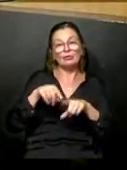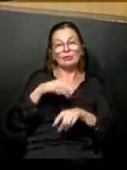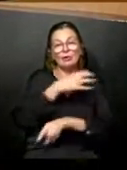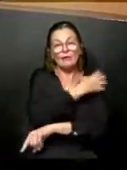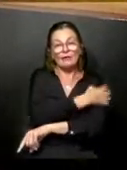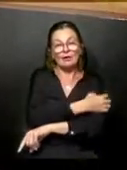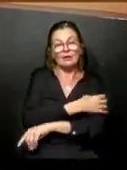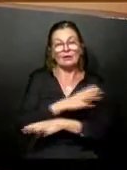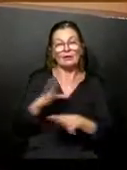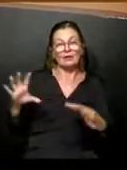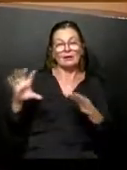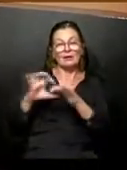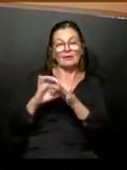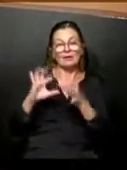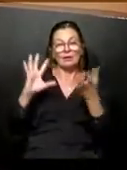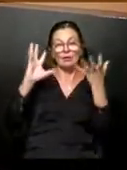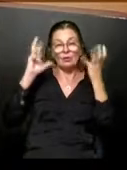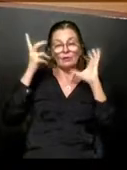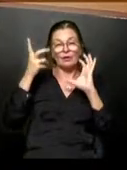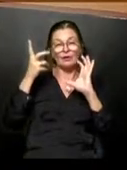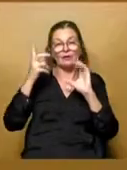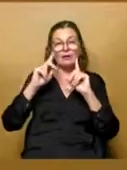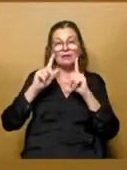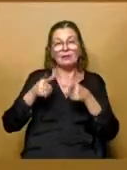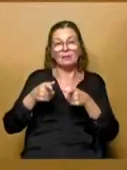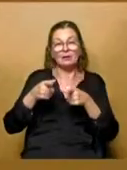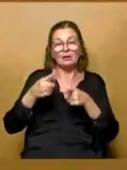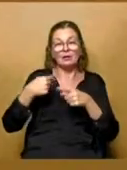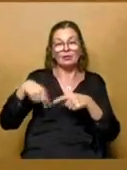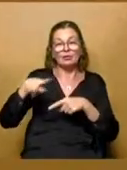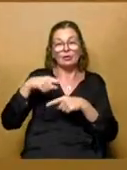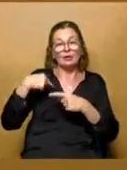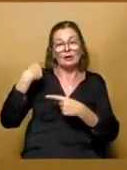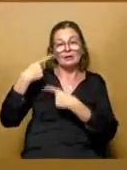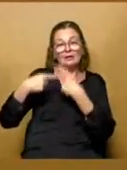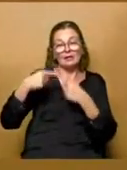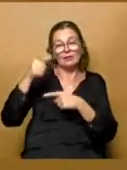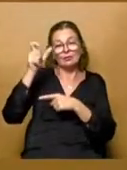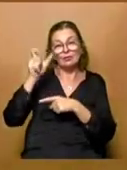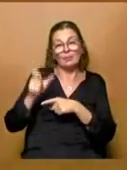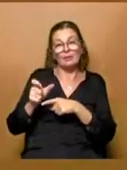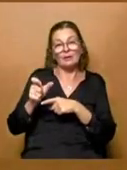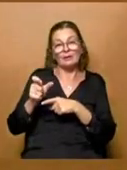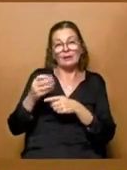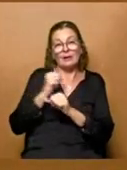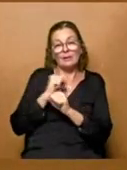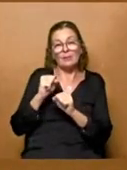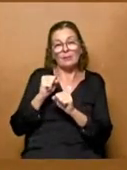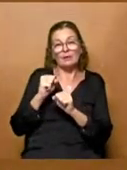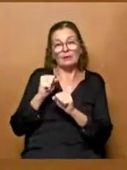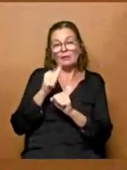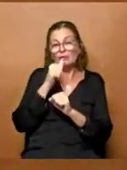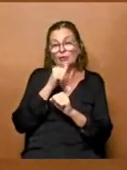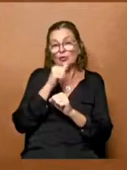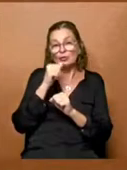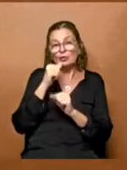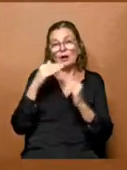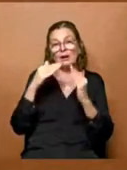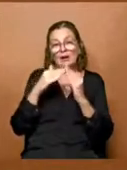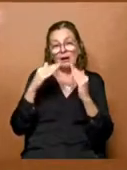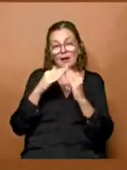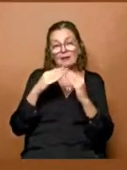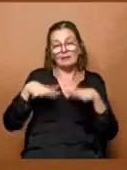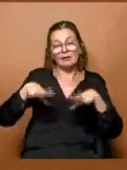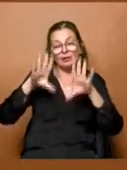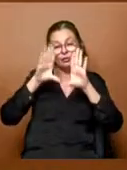El vínculo con la violencia también, y que nosotros apostamos al desarrollo de las personas para que puedan resolver la vivienda y todo